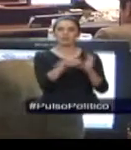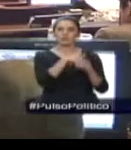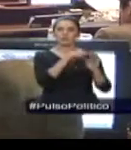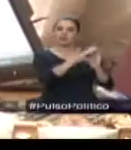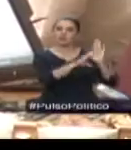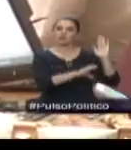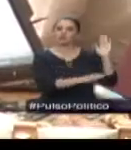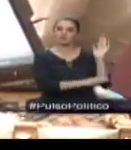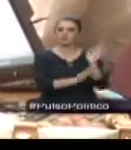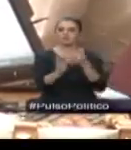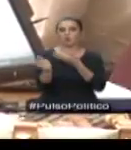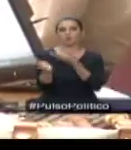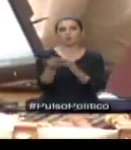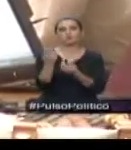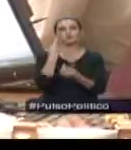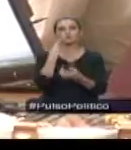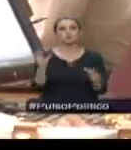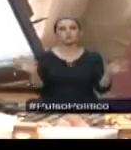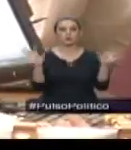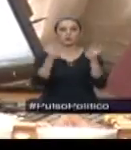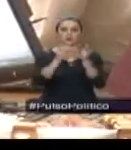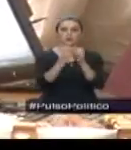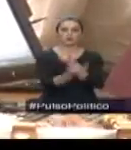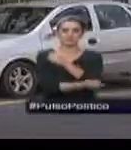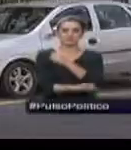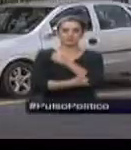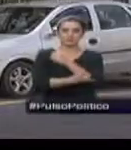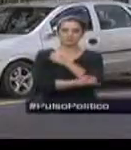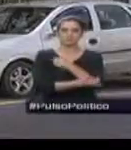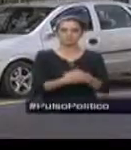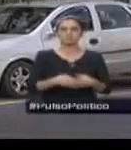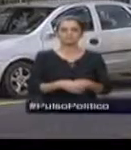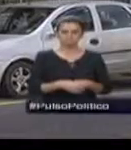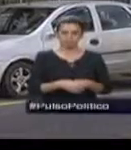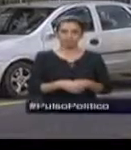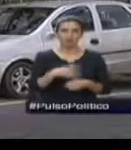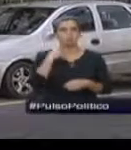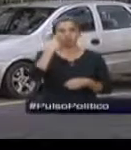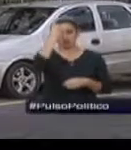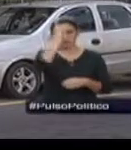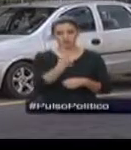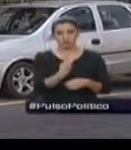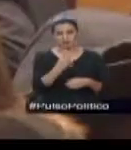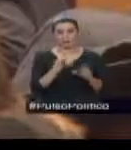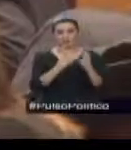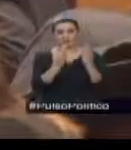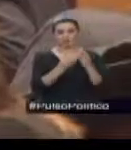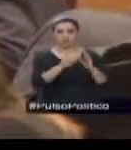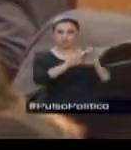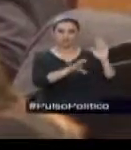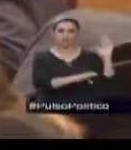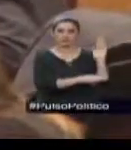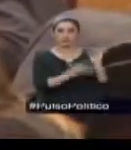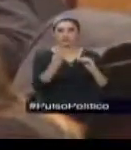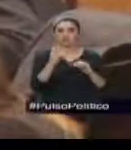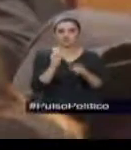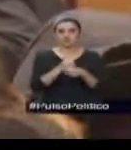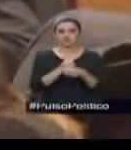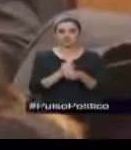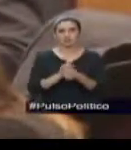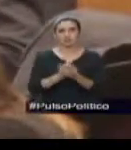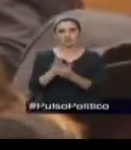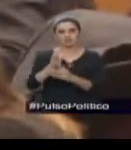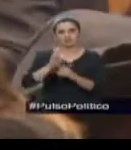las propuestas por el bloque del movimiento país de ellas por resolución de la corte constitucional 16 se tramita envía